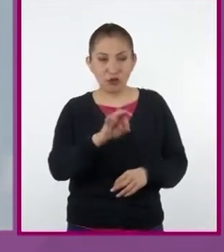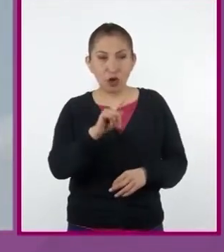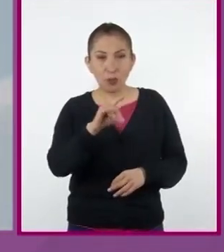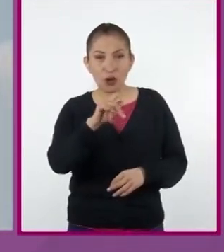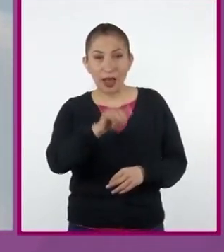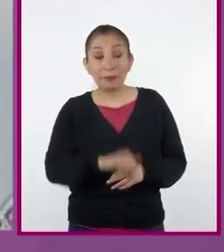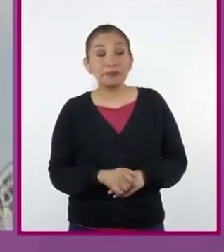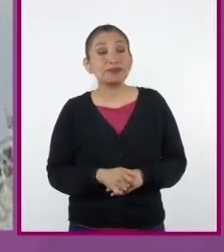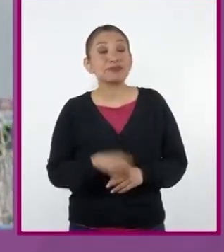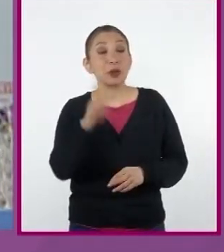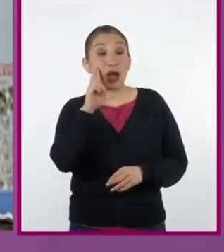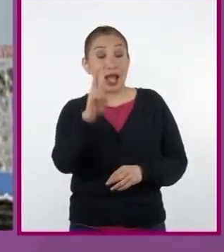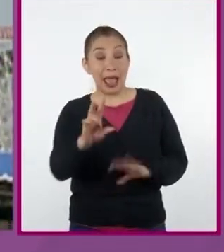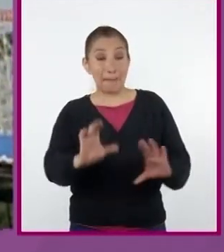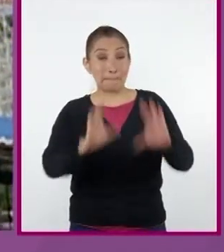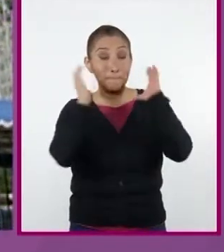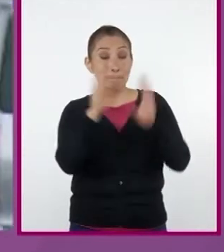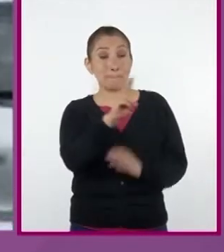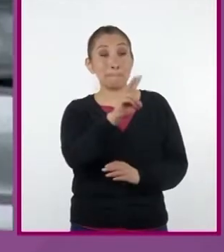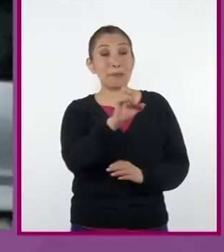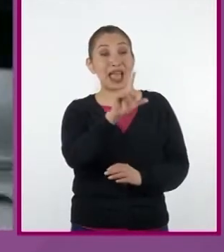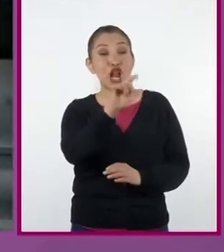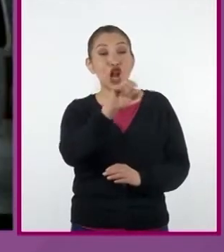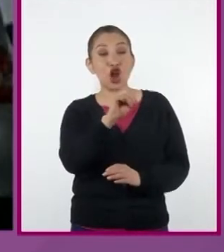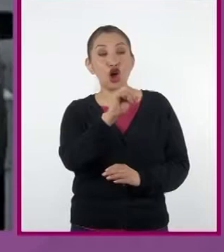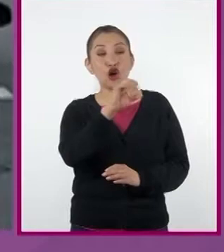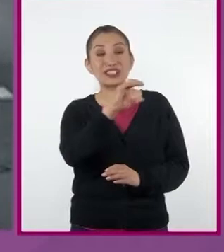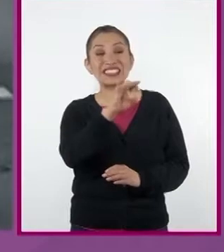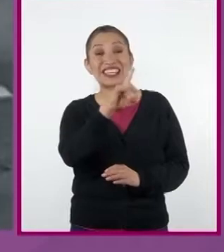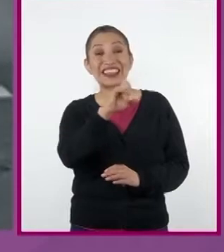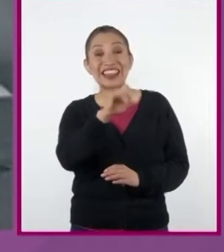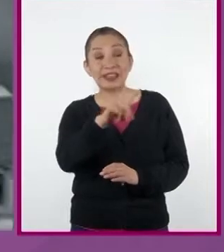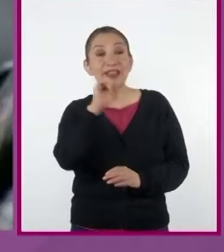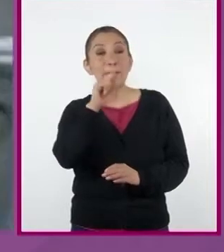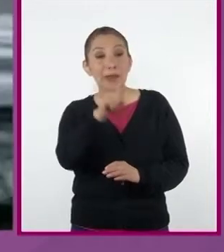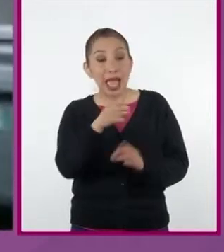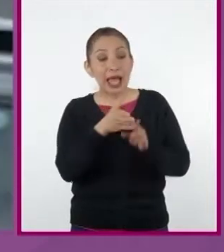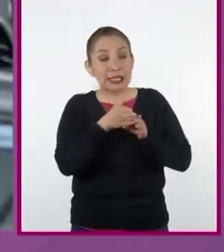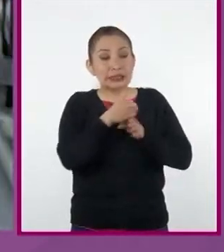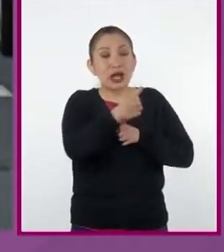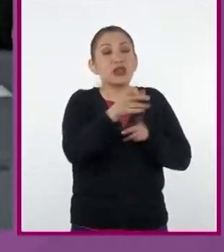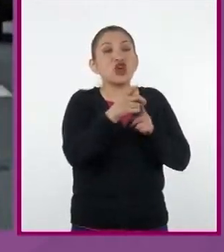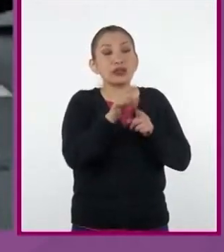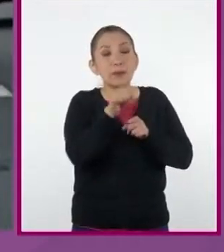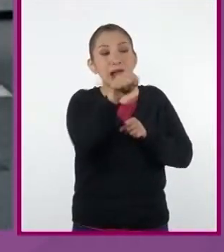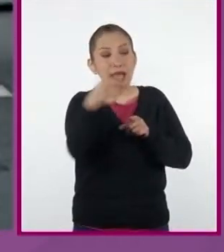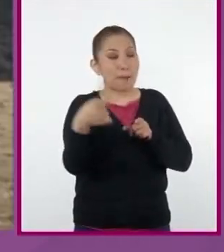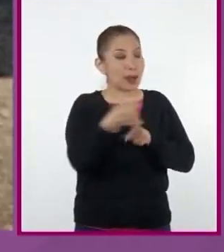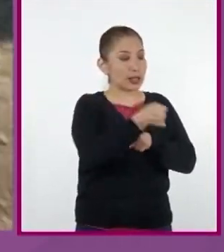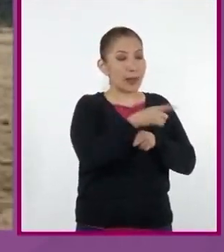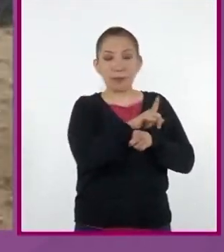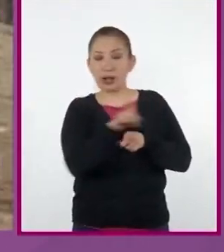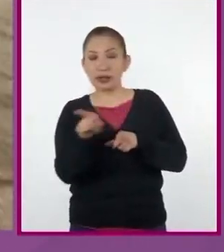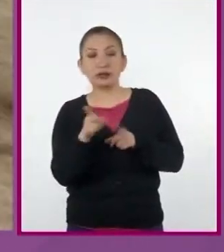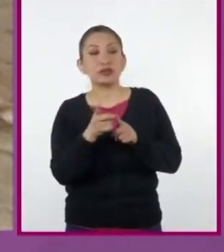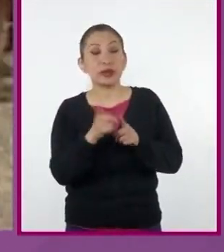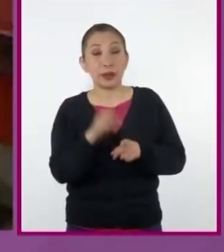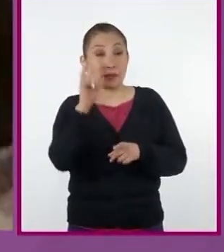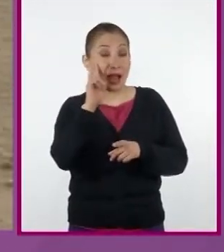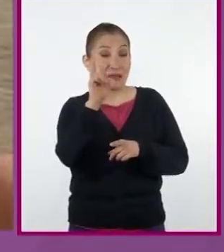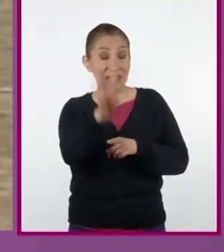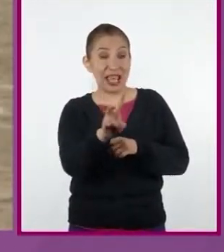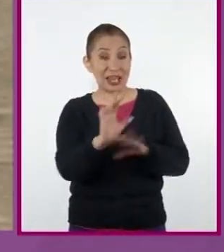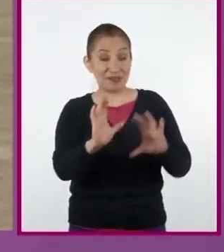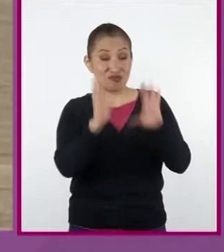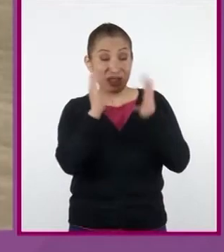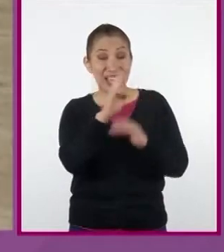Pero en el caso de la velocidad, también se indica la dirección del desplazamiento. Para medir la rapidez que